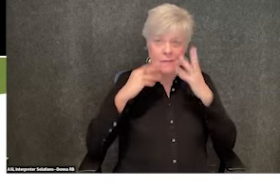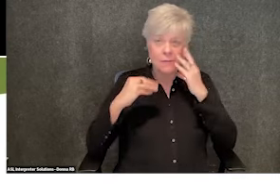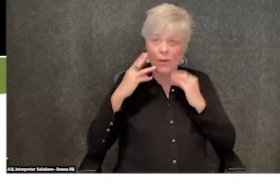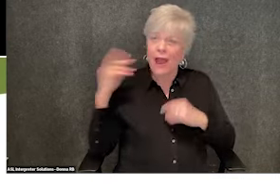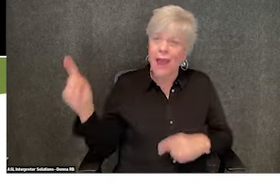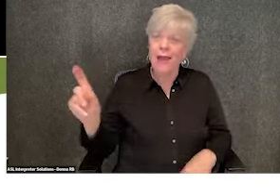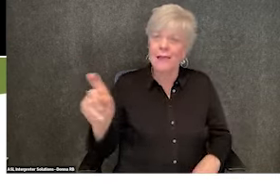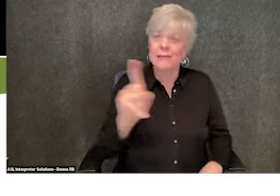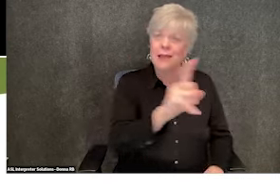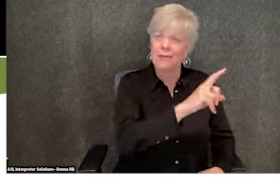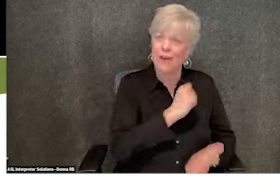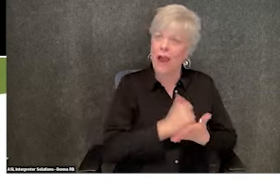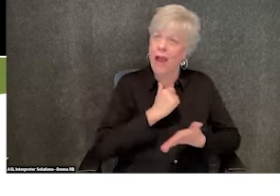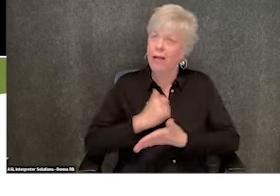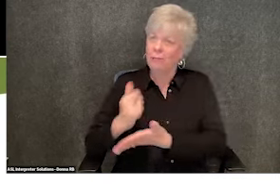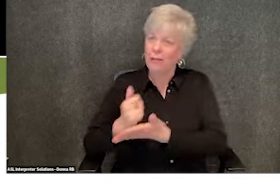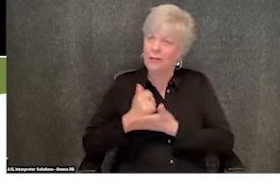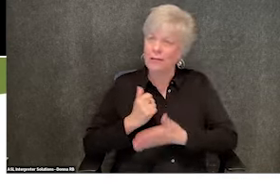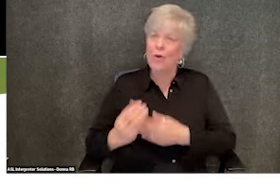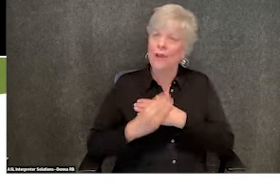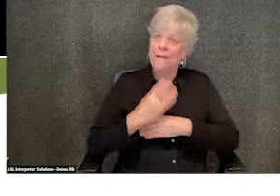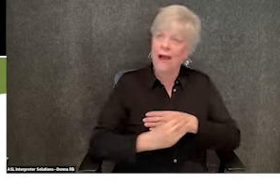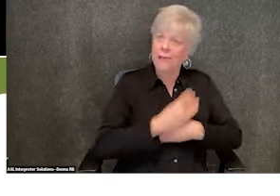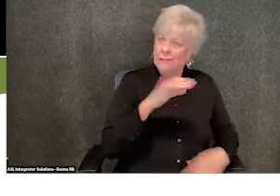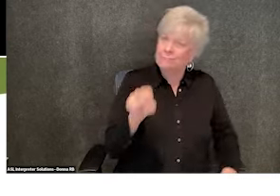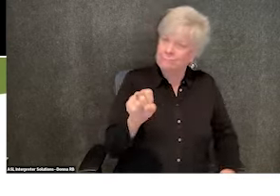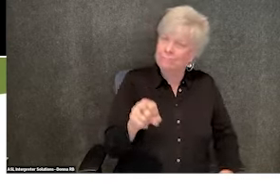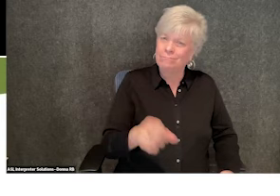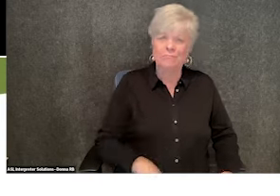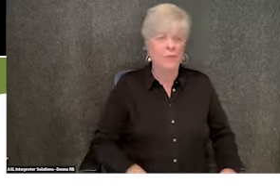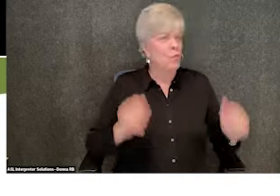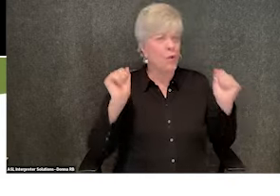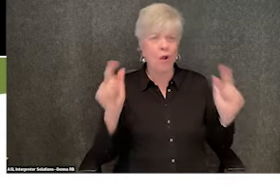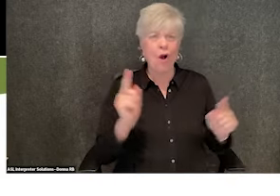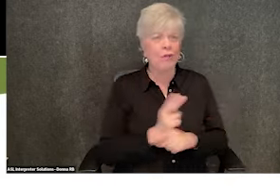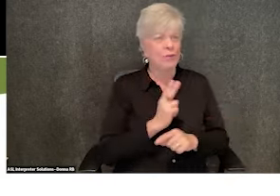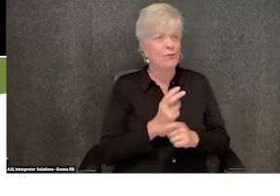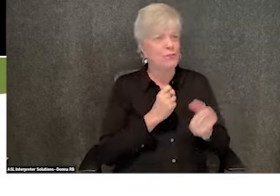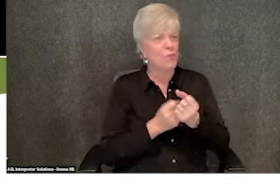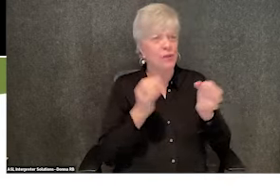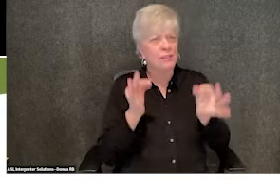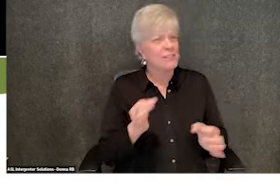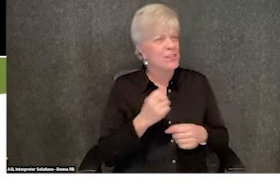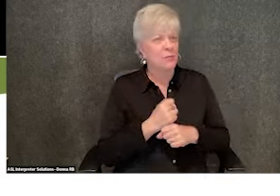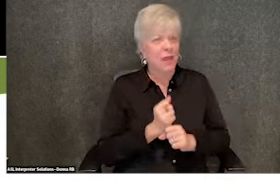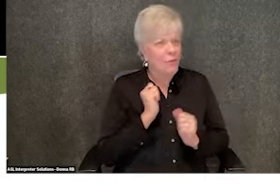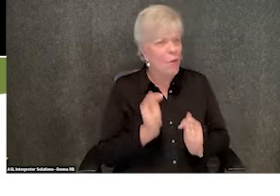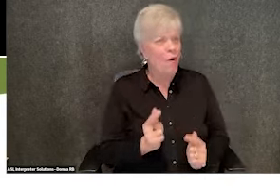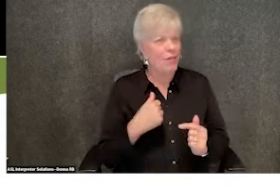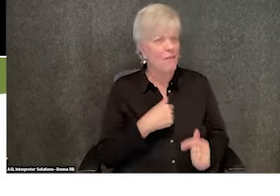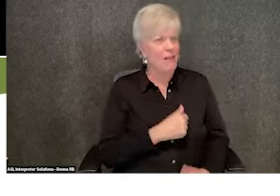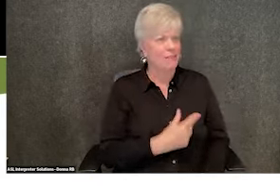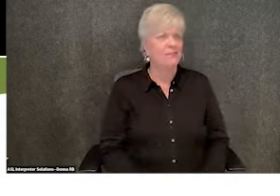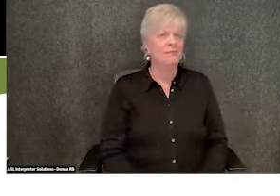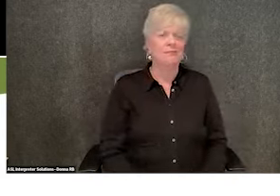sin entregar sus derechos, o sea, sin perder sus derechos. Es algo muy natural. Todos